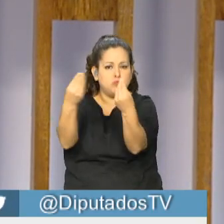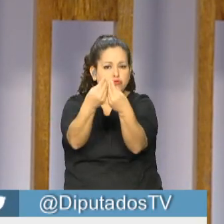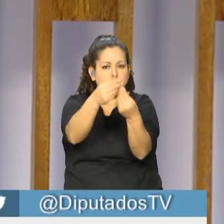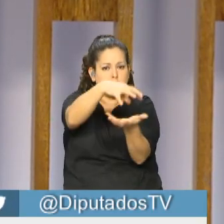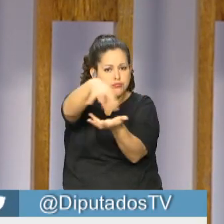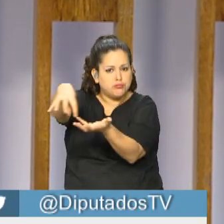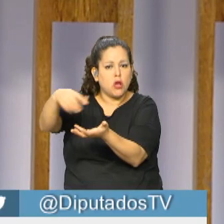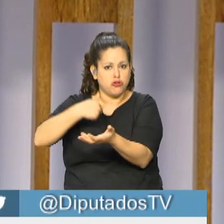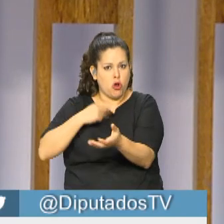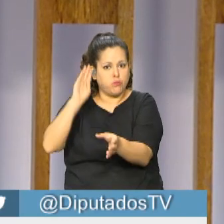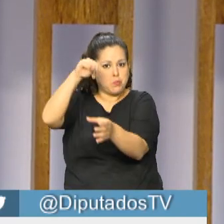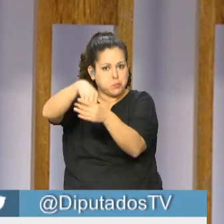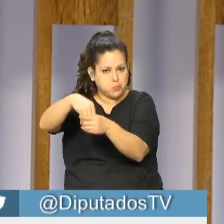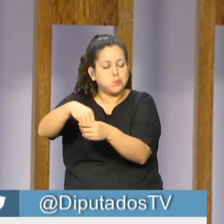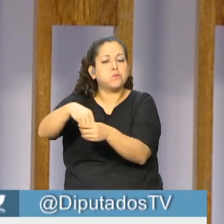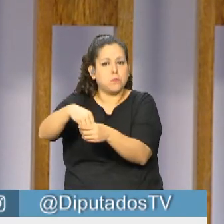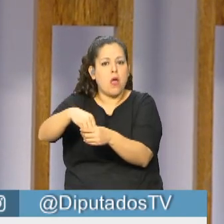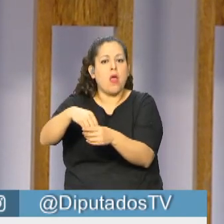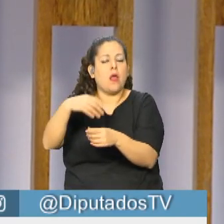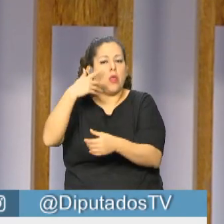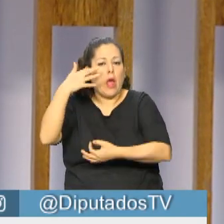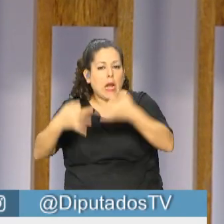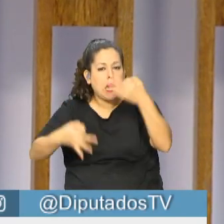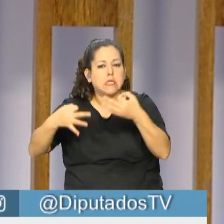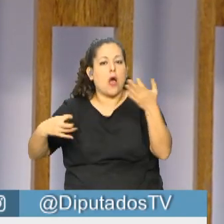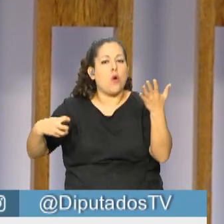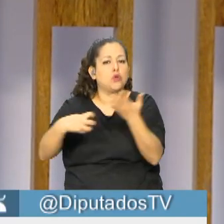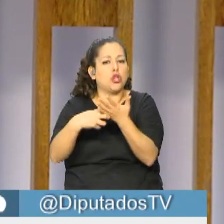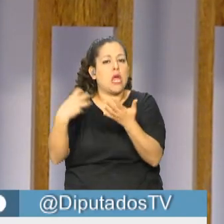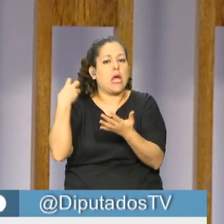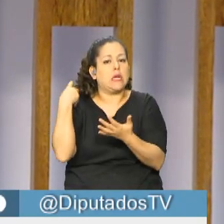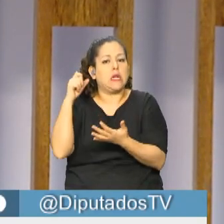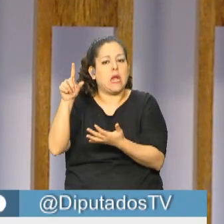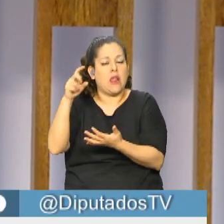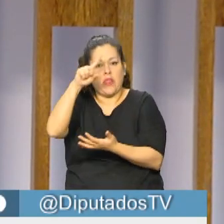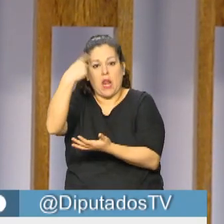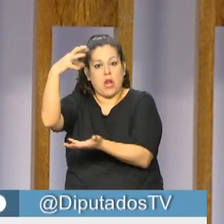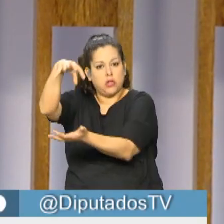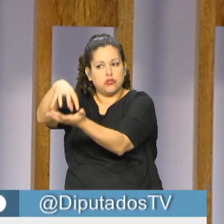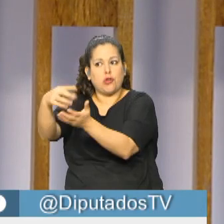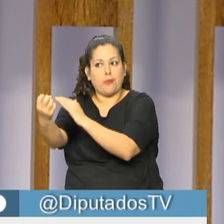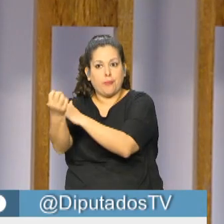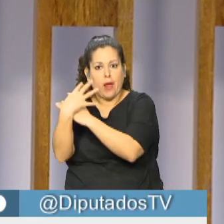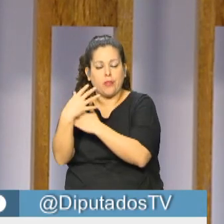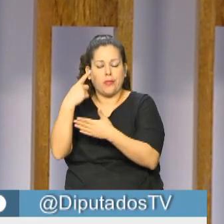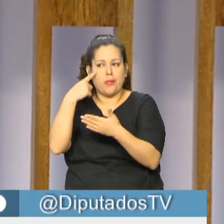parte, se analizan todas las auditorías que hace la Auditoría General de la Nación como organismo de contralor